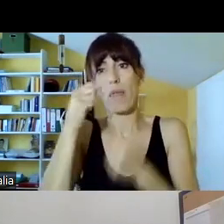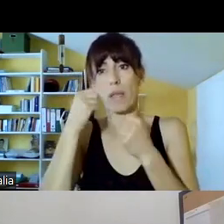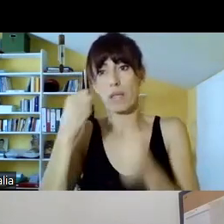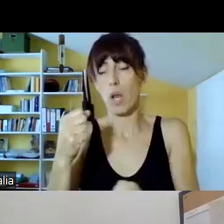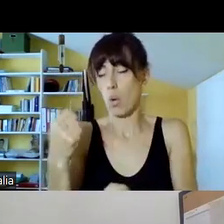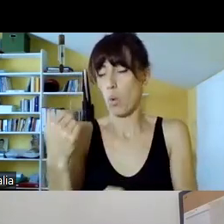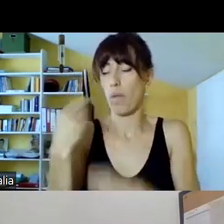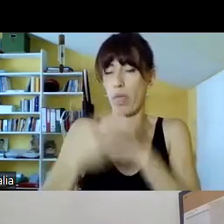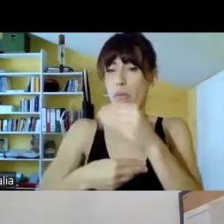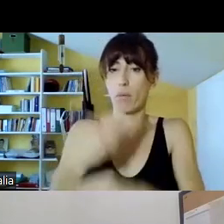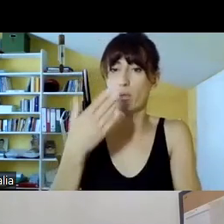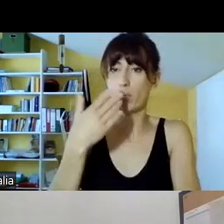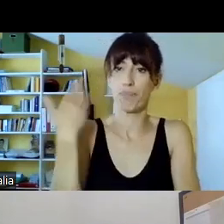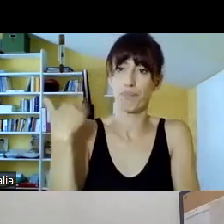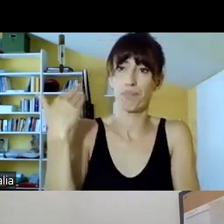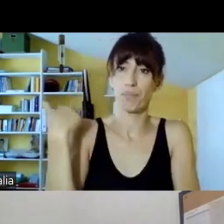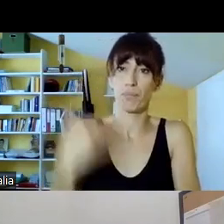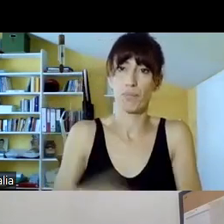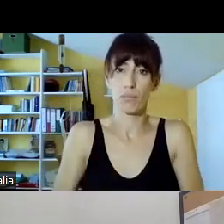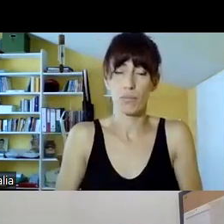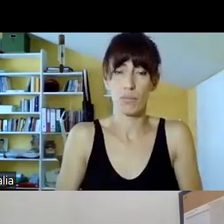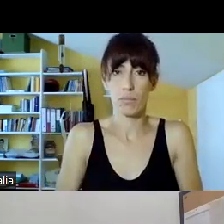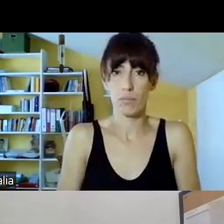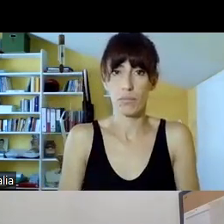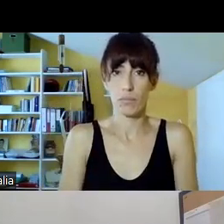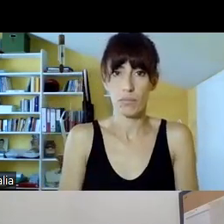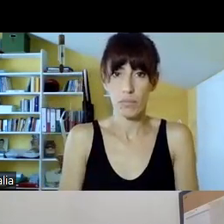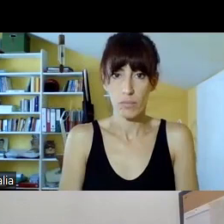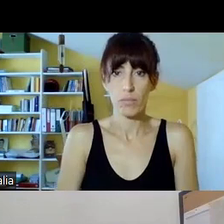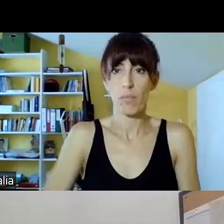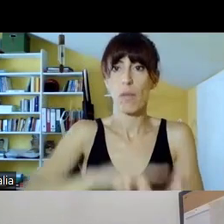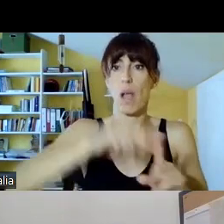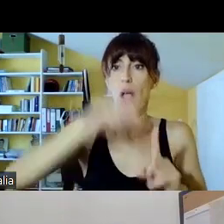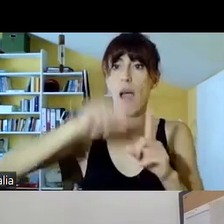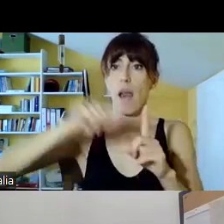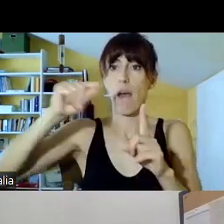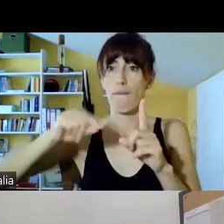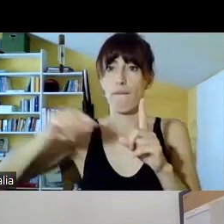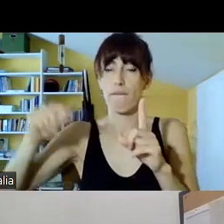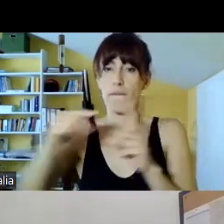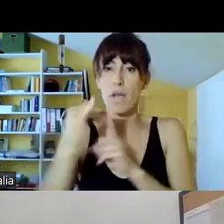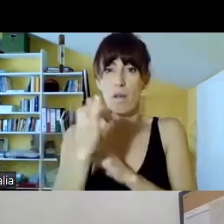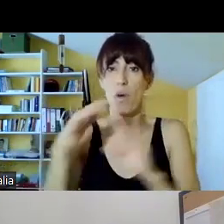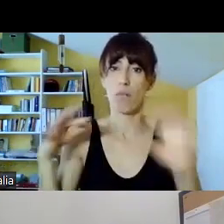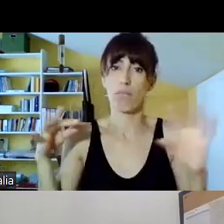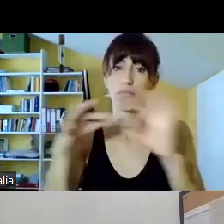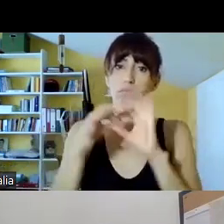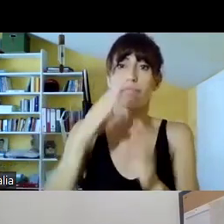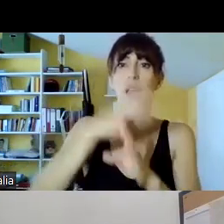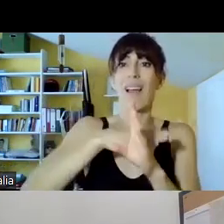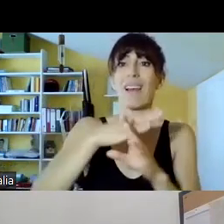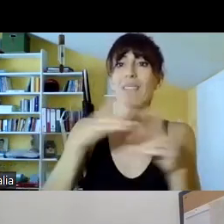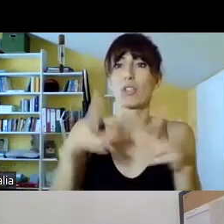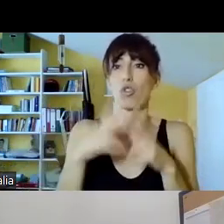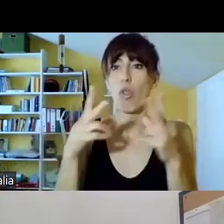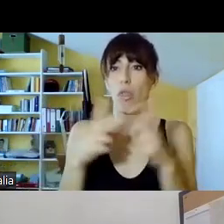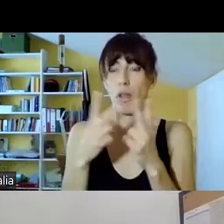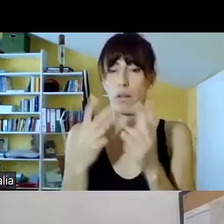2014. Y bueno, aquí tenemos el gráfico por clase social.